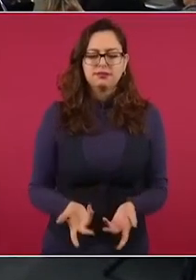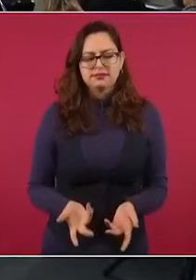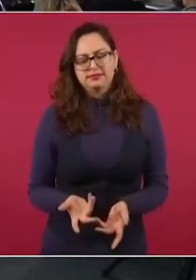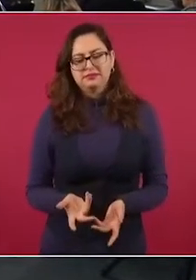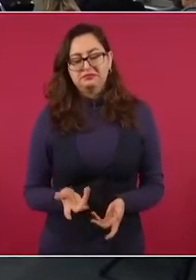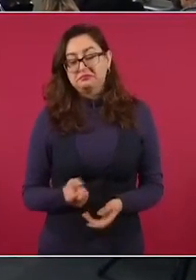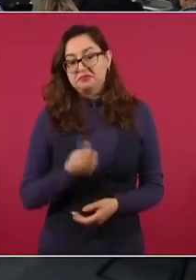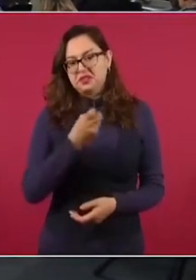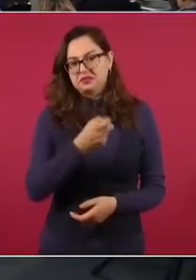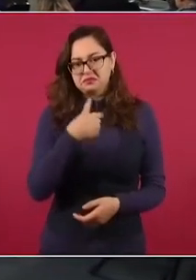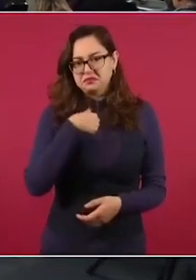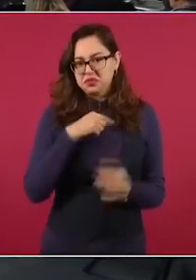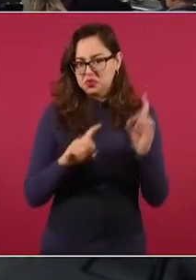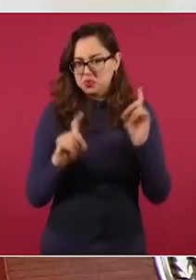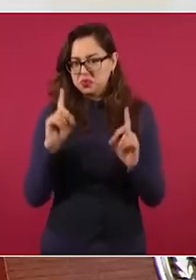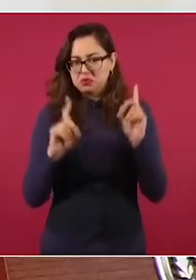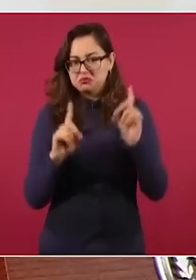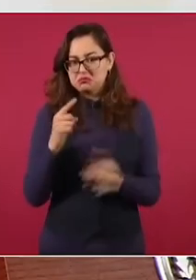lo único.